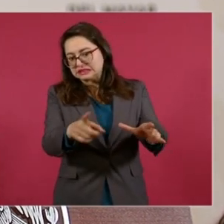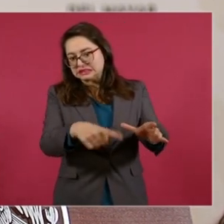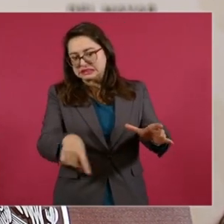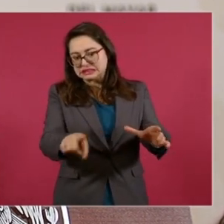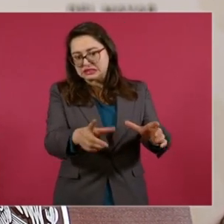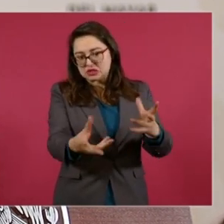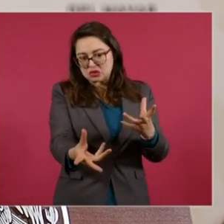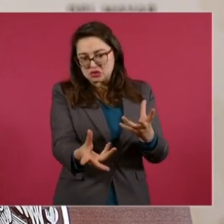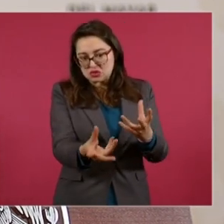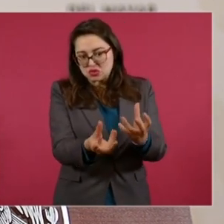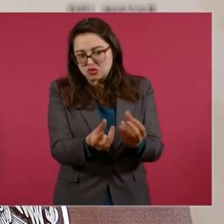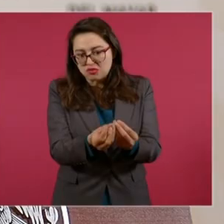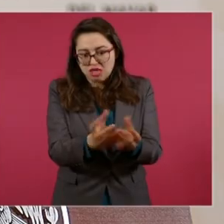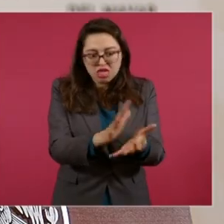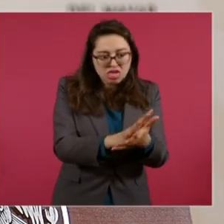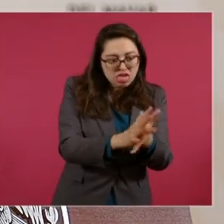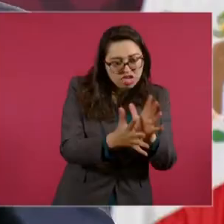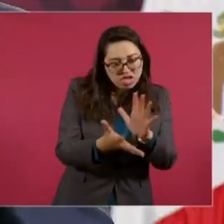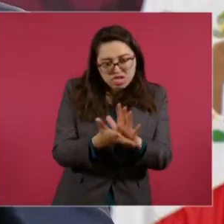en la misma actitud